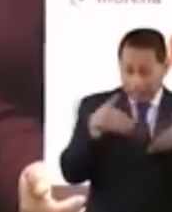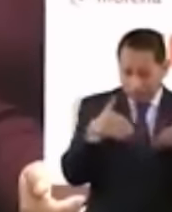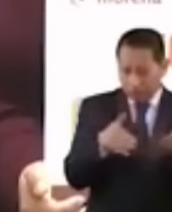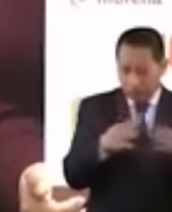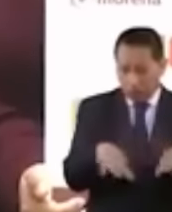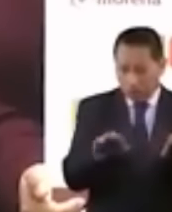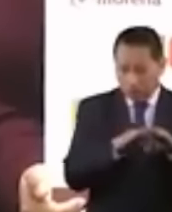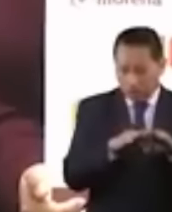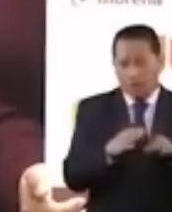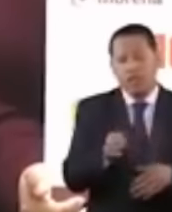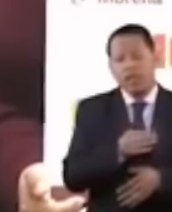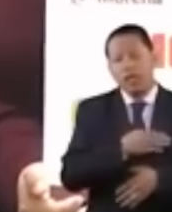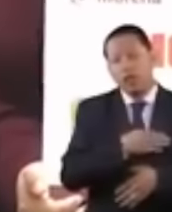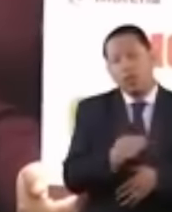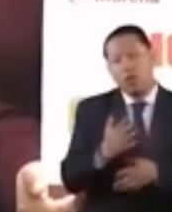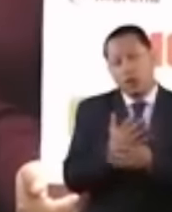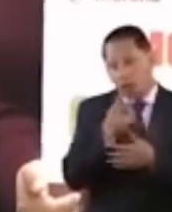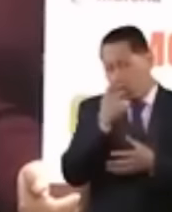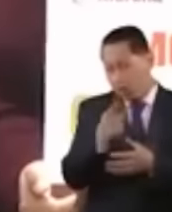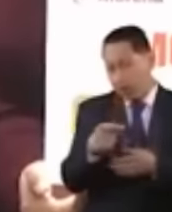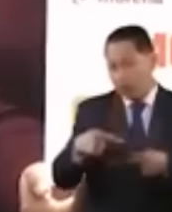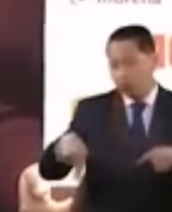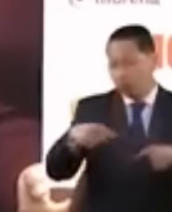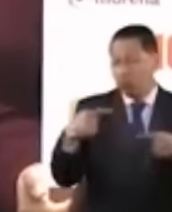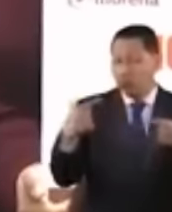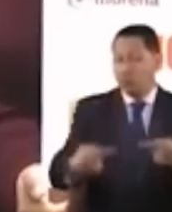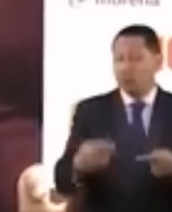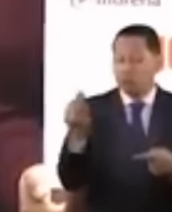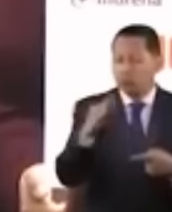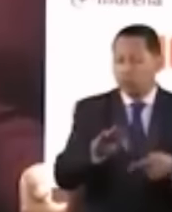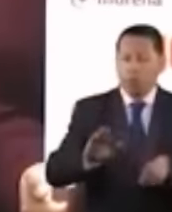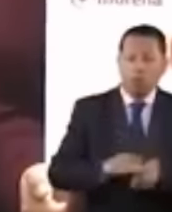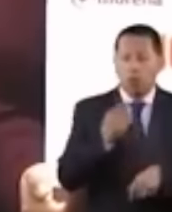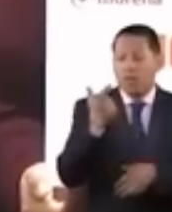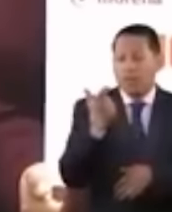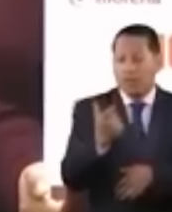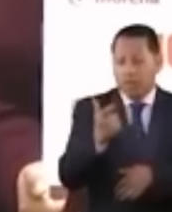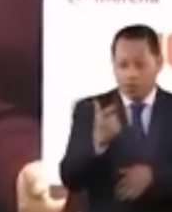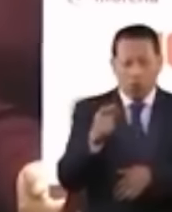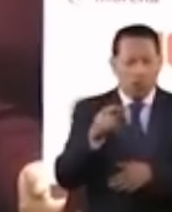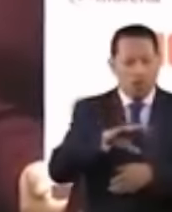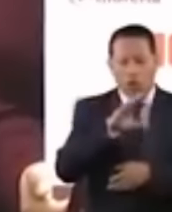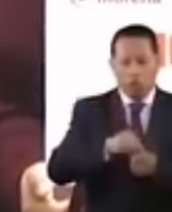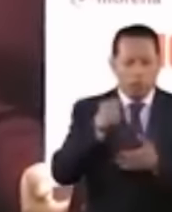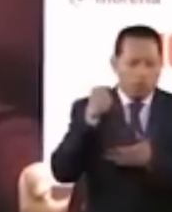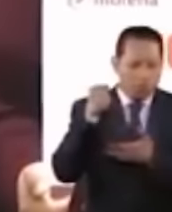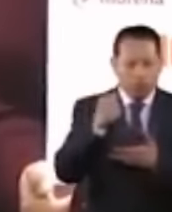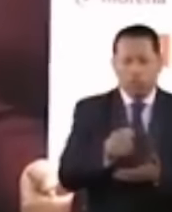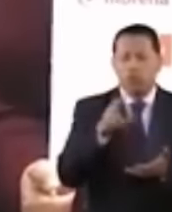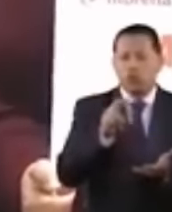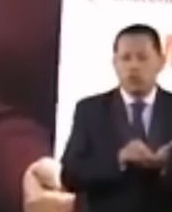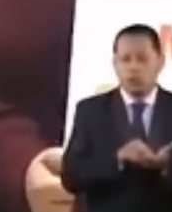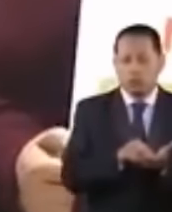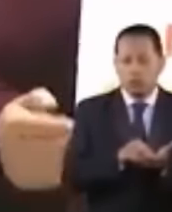importa. Y qué bueno que ustedes así lo digan, traicioneros de la patria, porque el dinero, la mayor parte del presupuesto